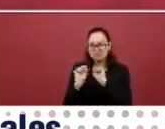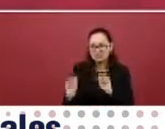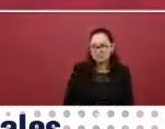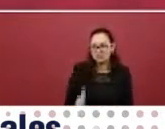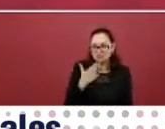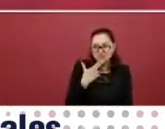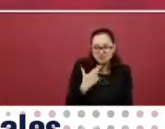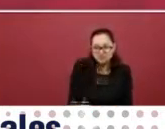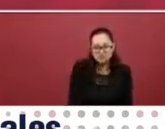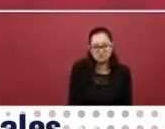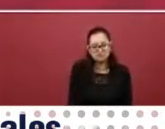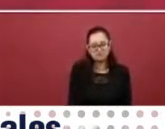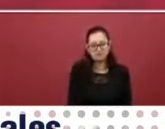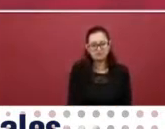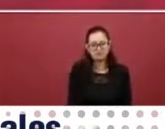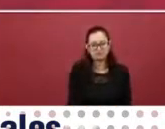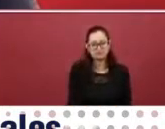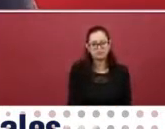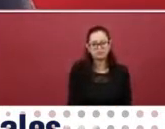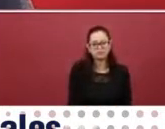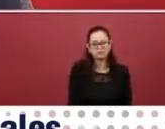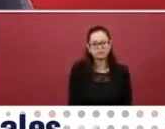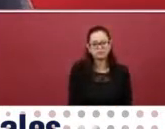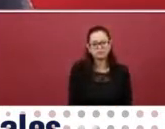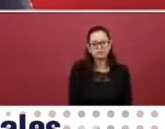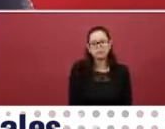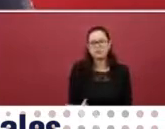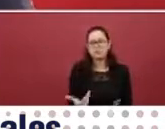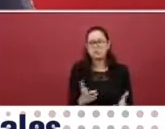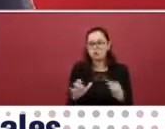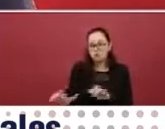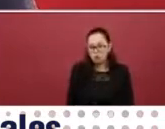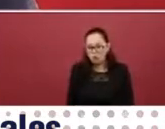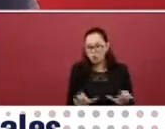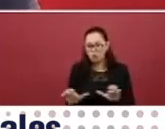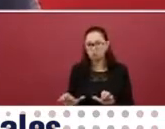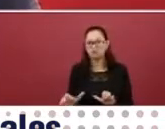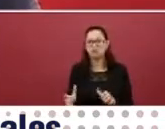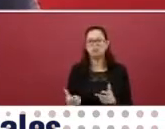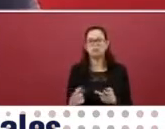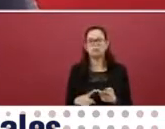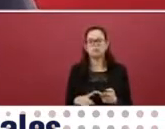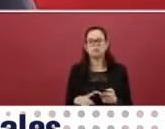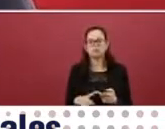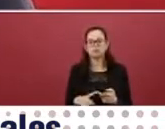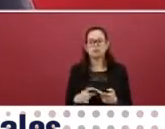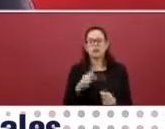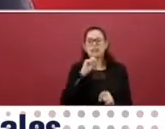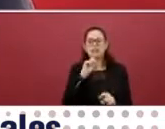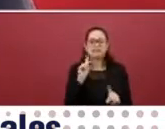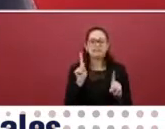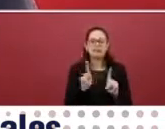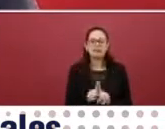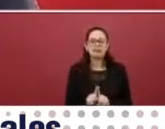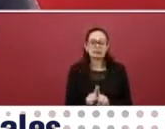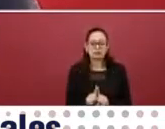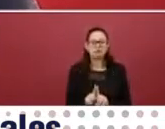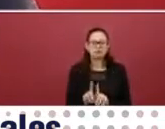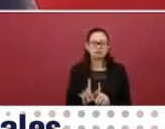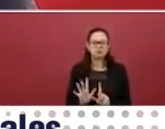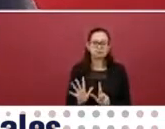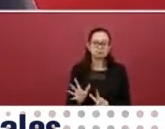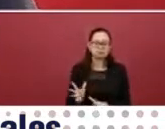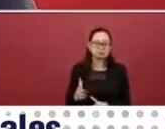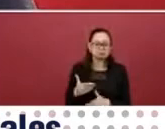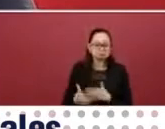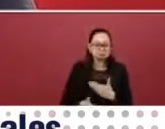la Secretaría de la Función Pública, porque sí lo había declarado y no había sido